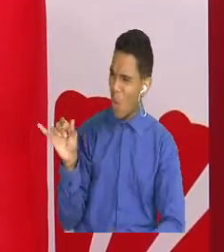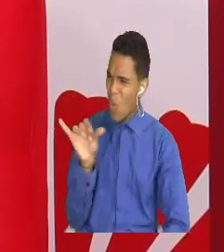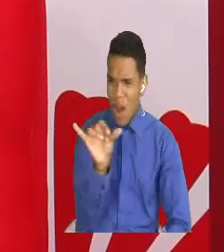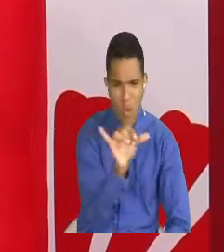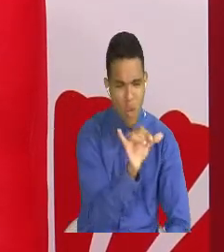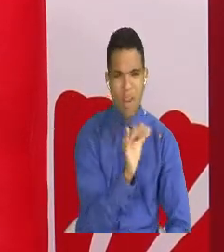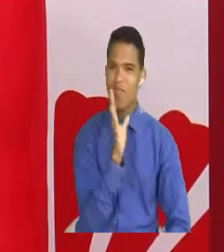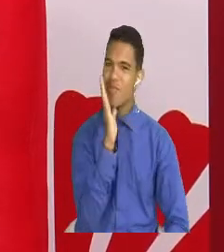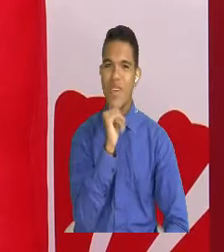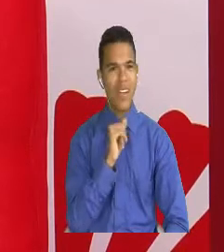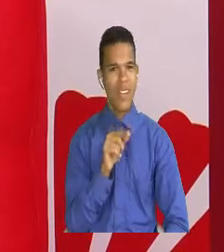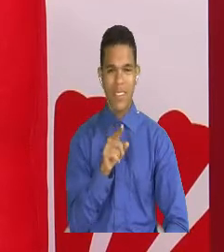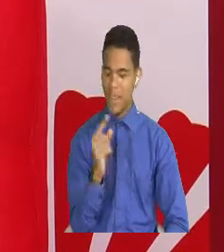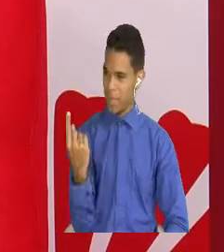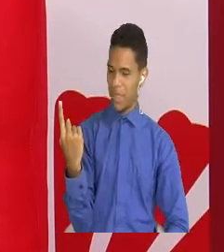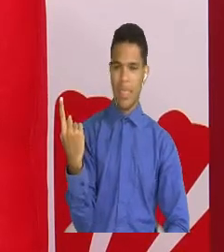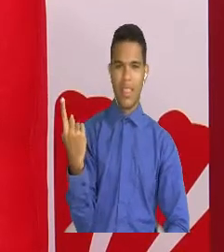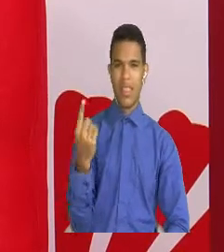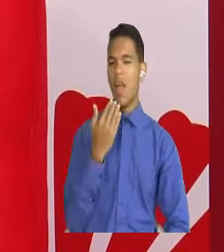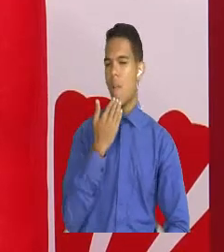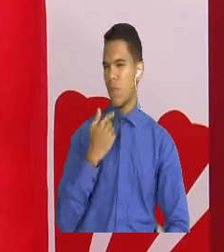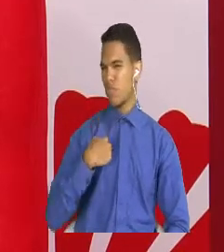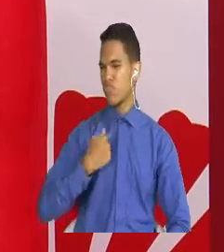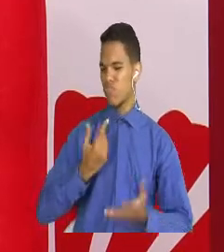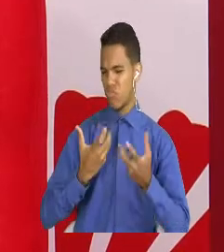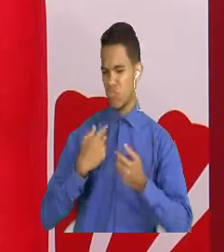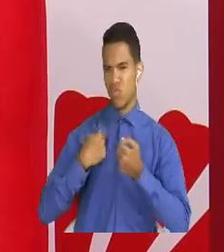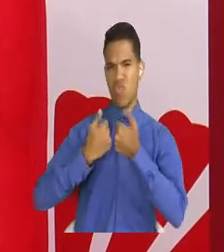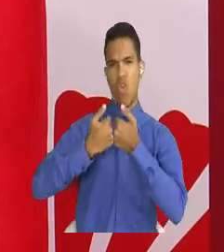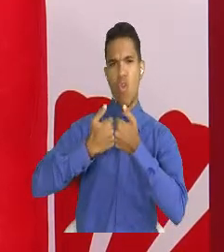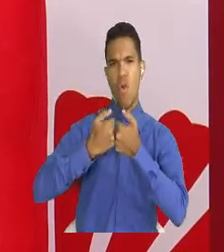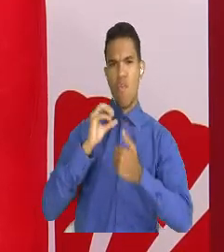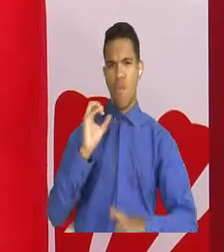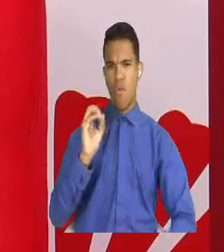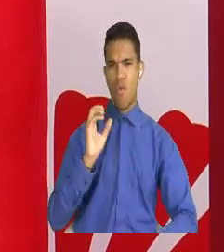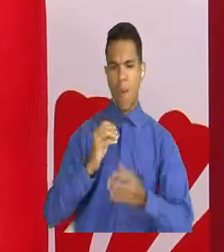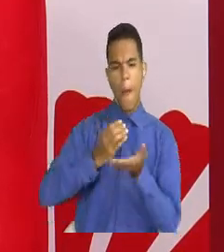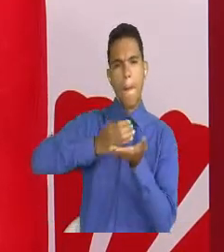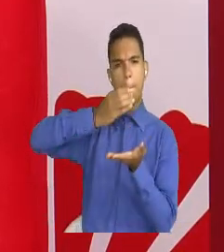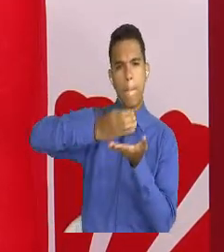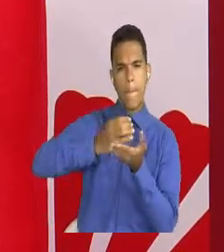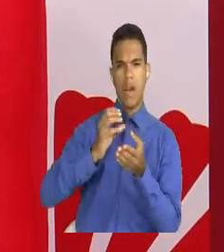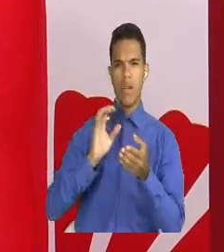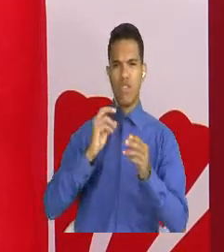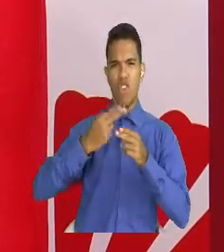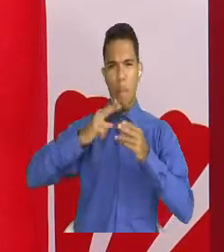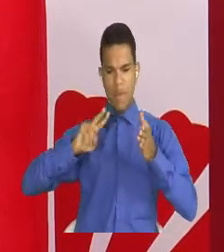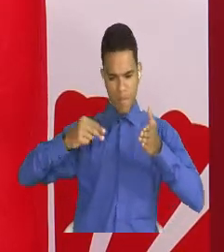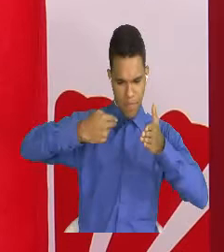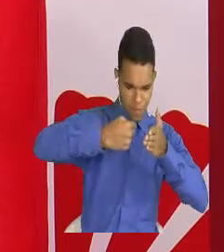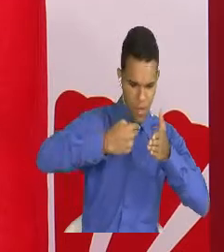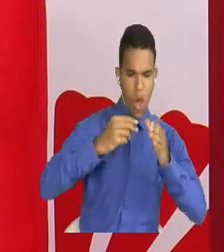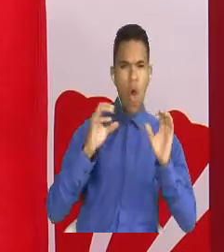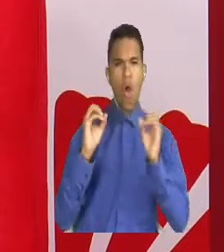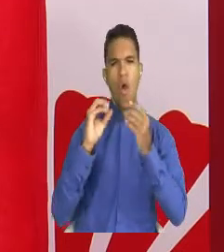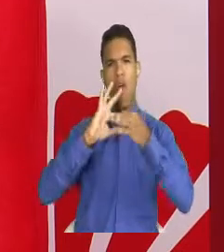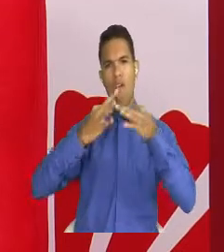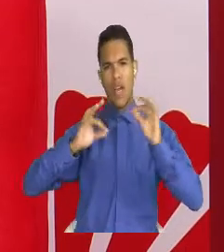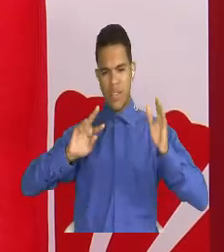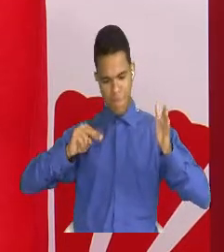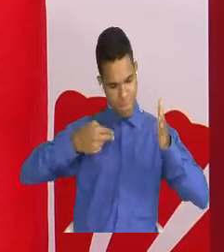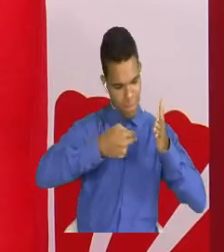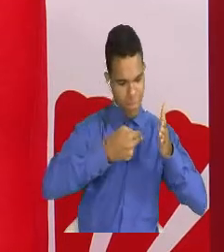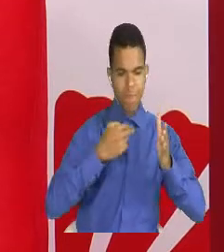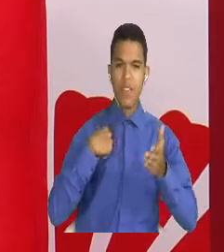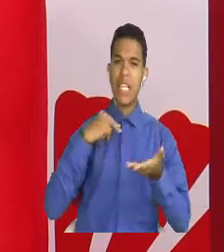otro negocio donde que si yo le quiero regalar un vaso a mi novio que diga el nombre de él o un mensaje en especial, o sea, no lo había. Entonces algo